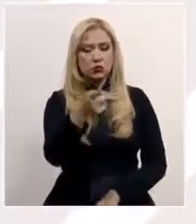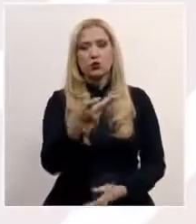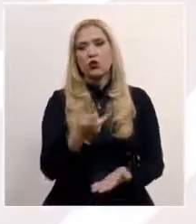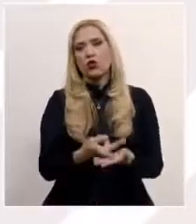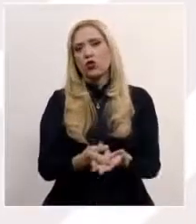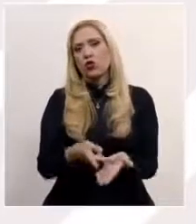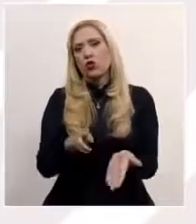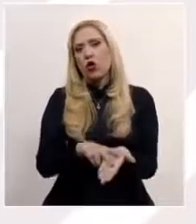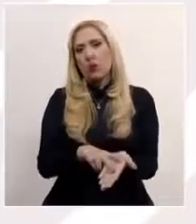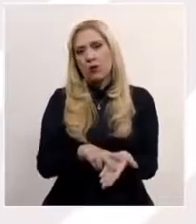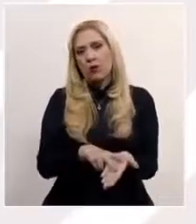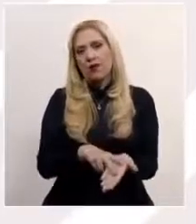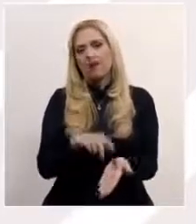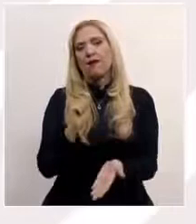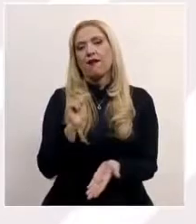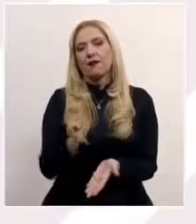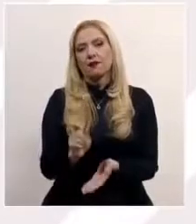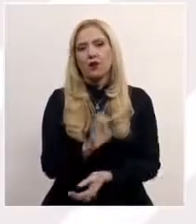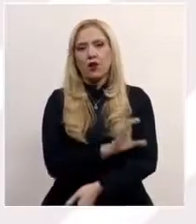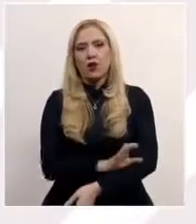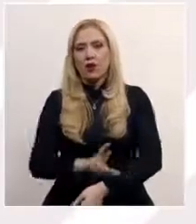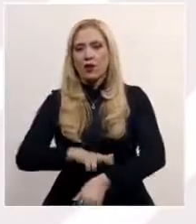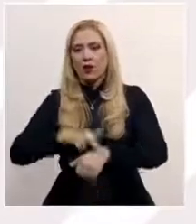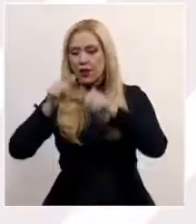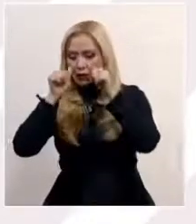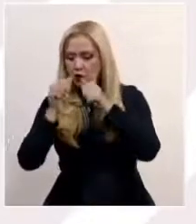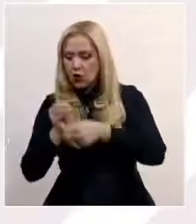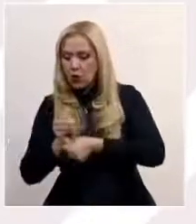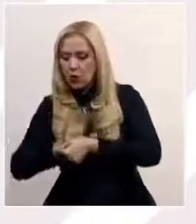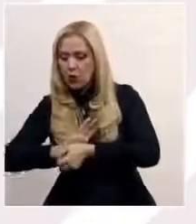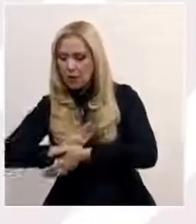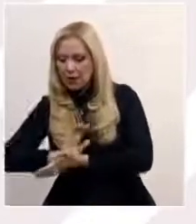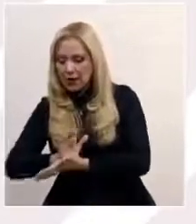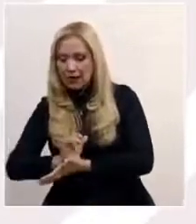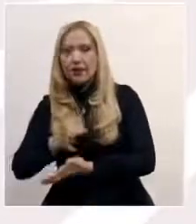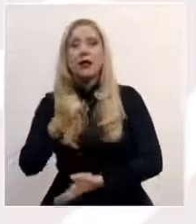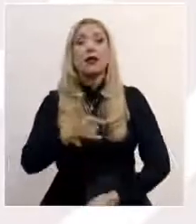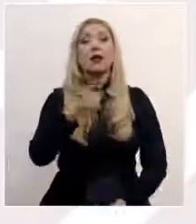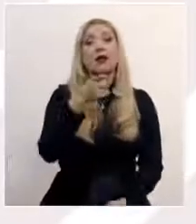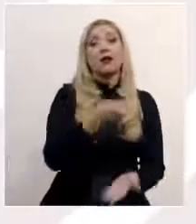papel, como coordinador de atención de COPRED y como papá.